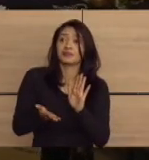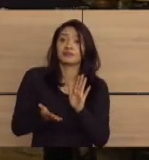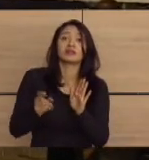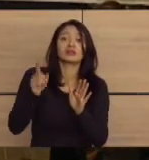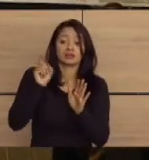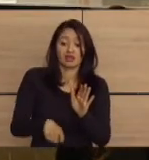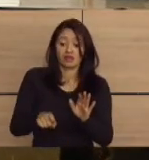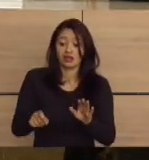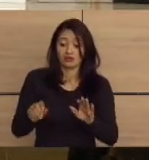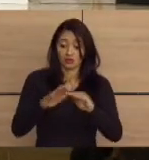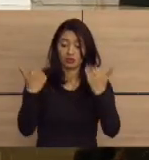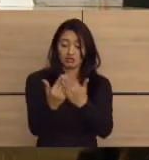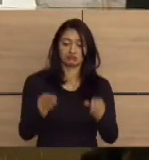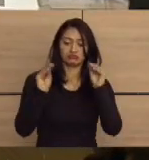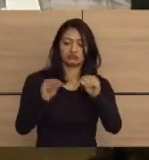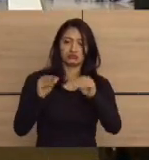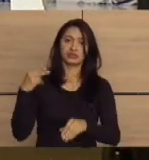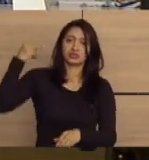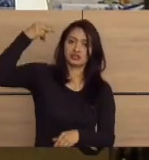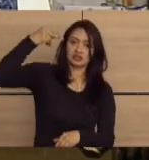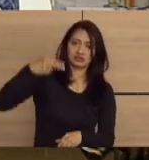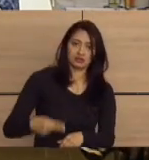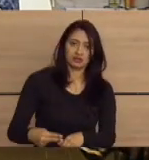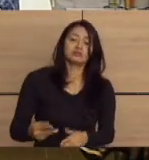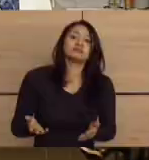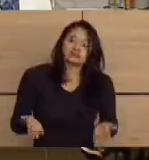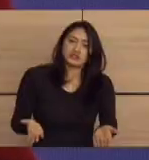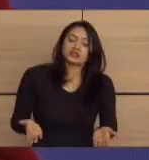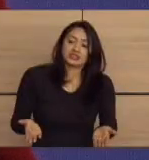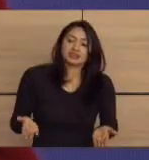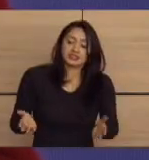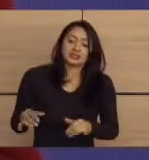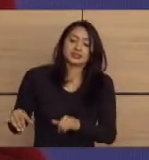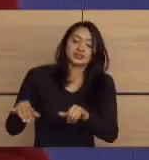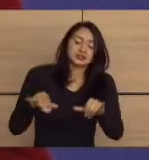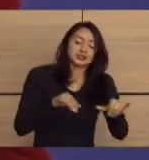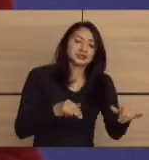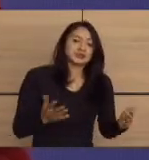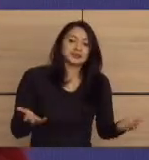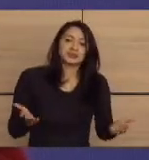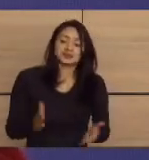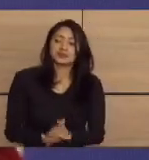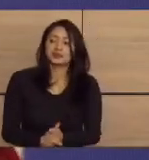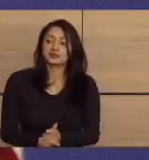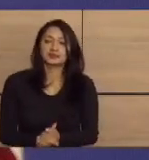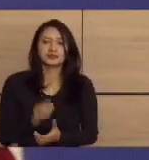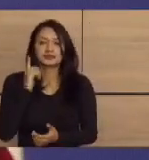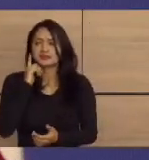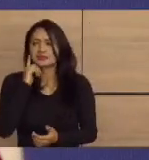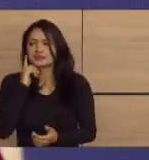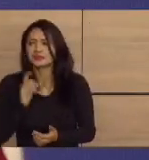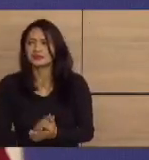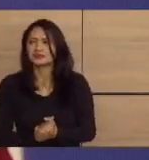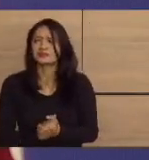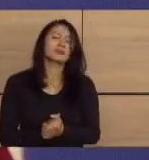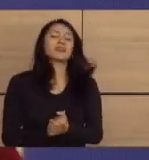enseñar historia, pero que es idéntico al anterior, que dice que es obligación que estudiar historia, pero dentro de las ciencias sociales.